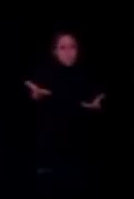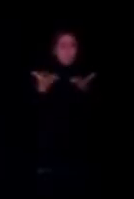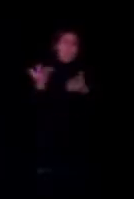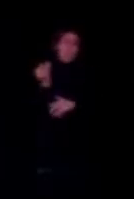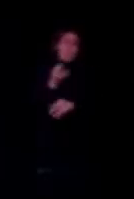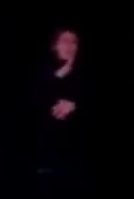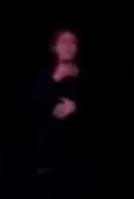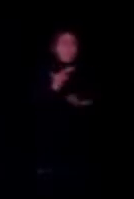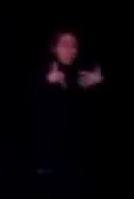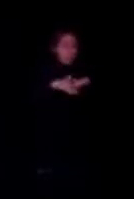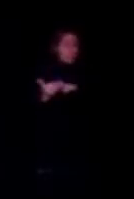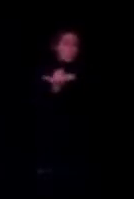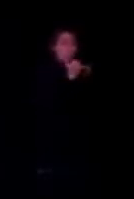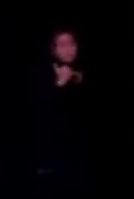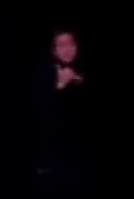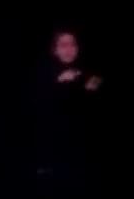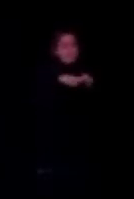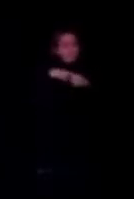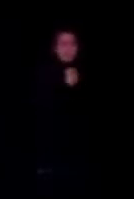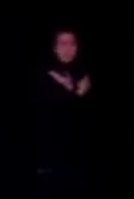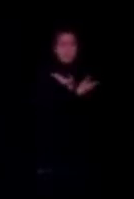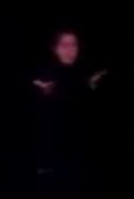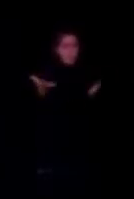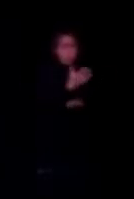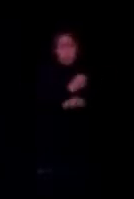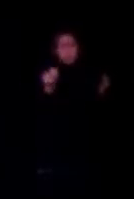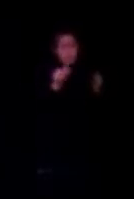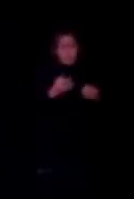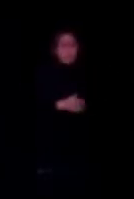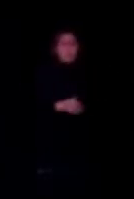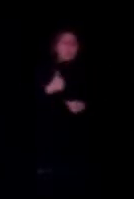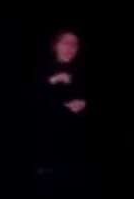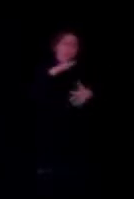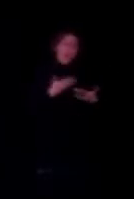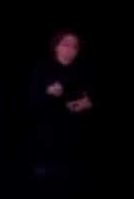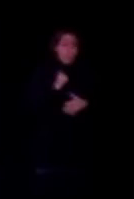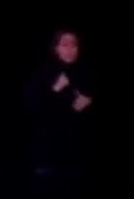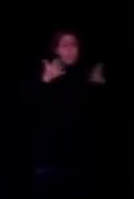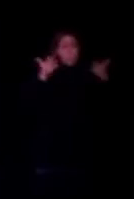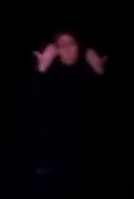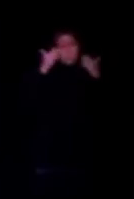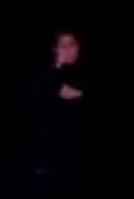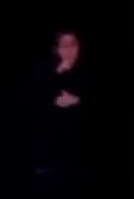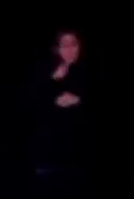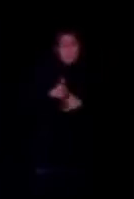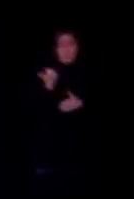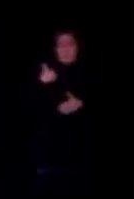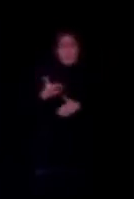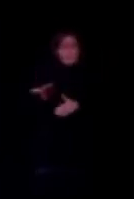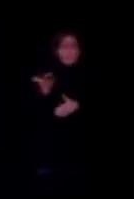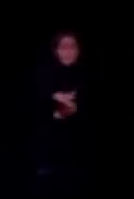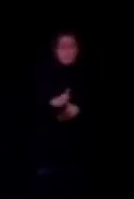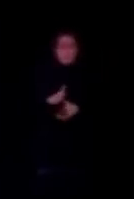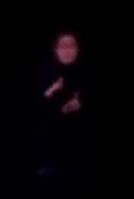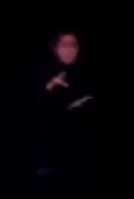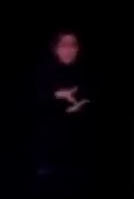y ahora quería hacer un pequeño homenaje a las personas que ya no están con nosotros y que representan a todas las personas que se